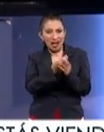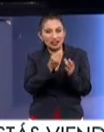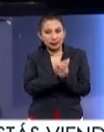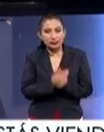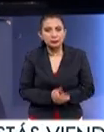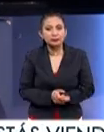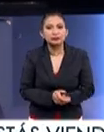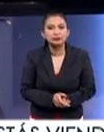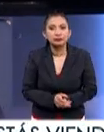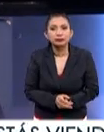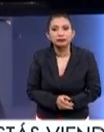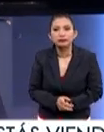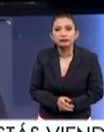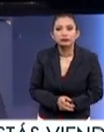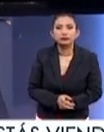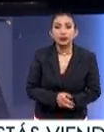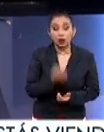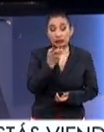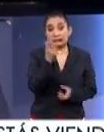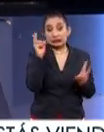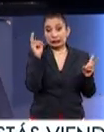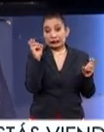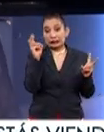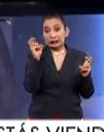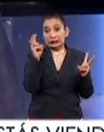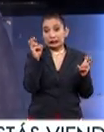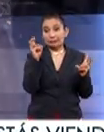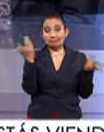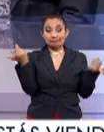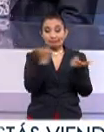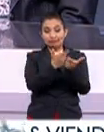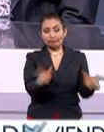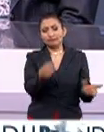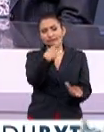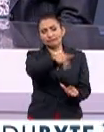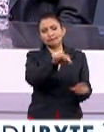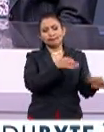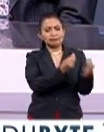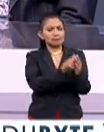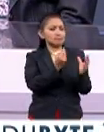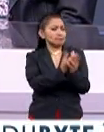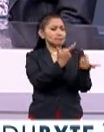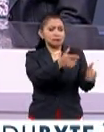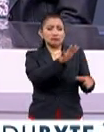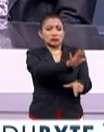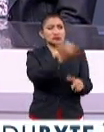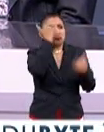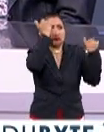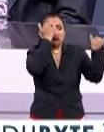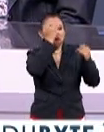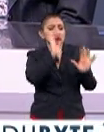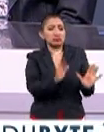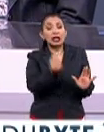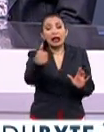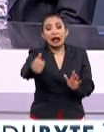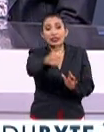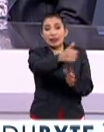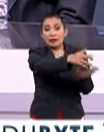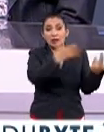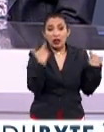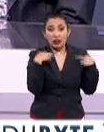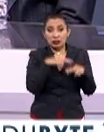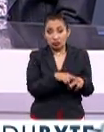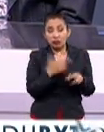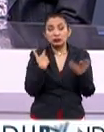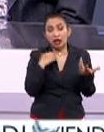clases. Aunque con este tema de la libertad de cátedra, pues digamos que cada maestro o quien